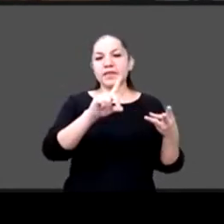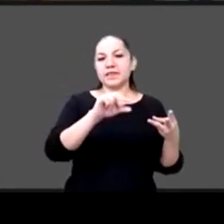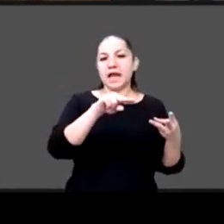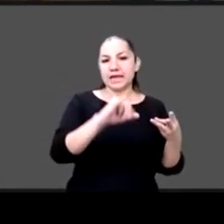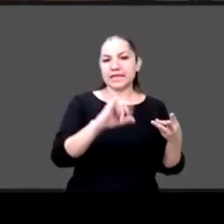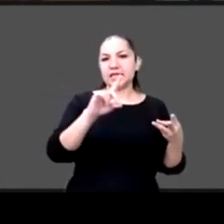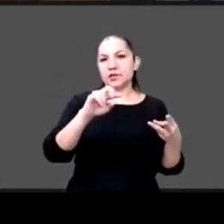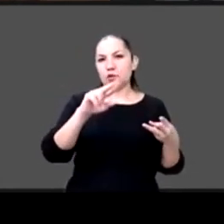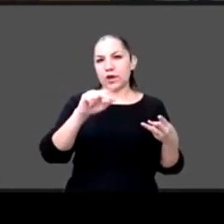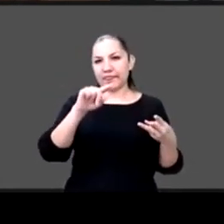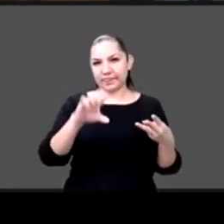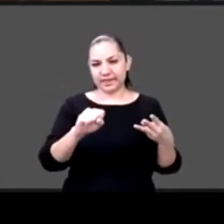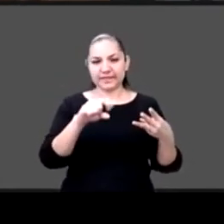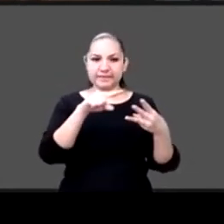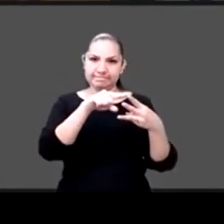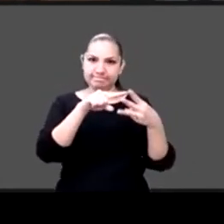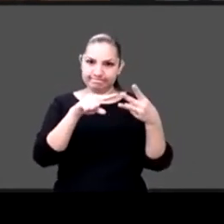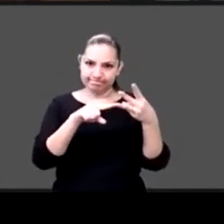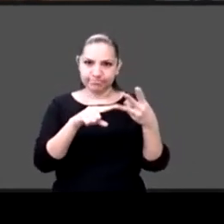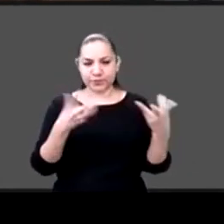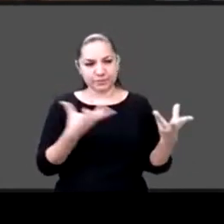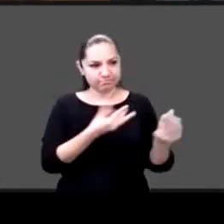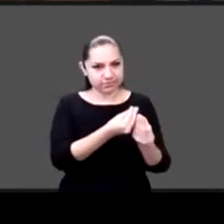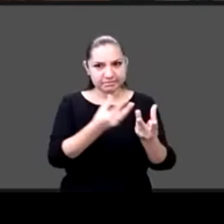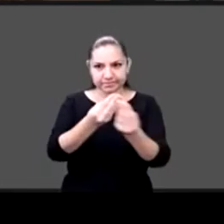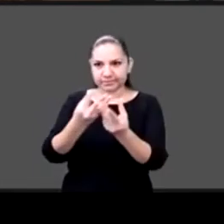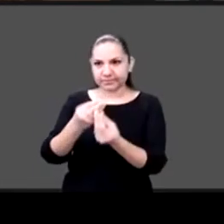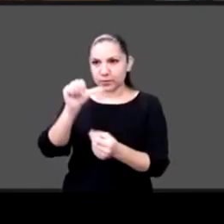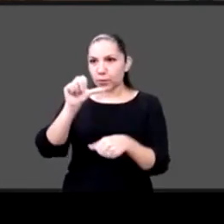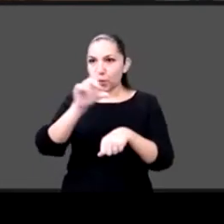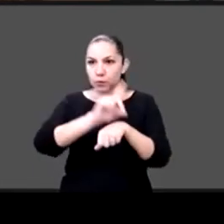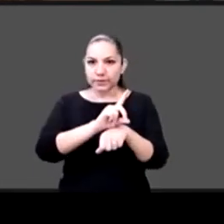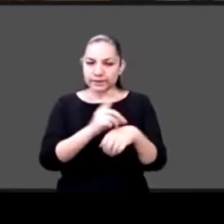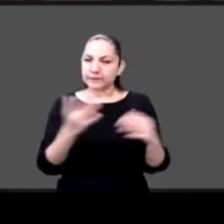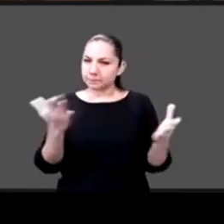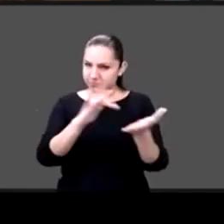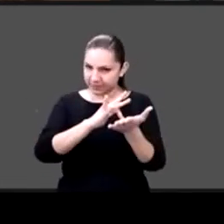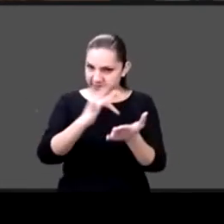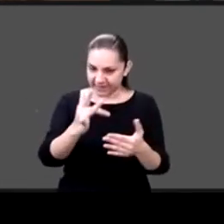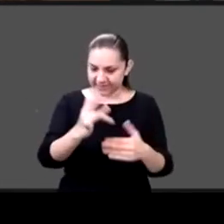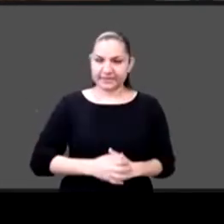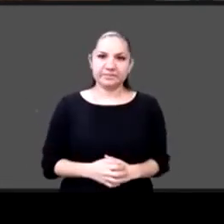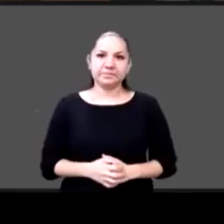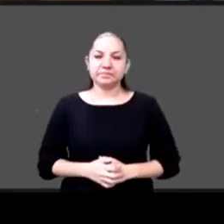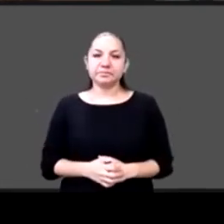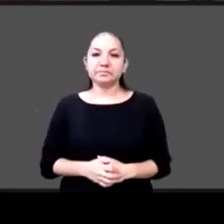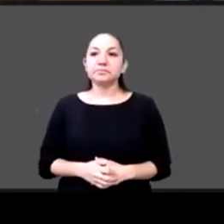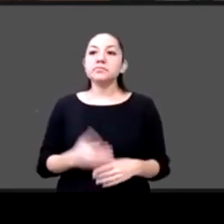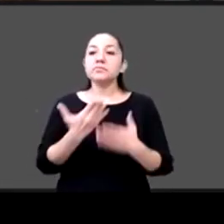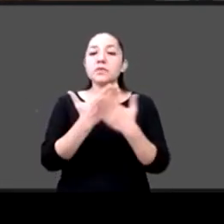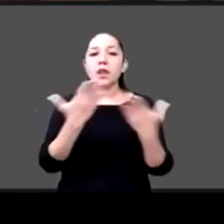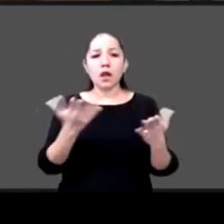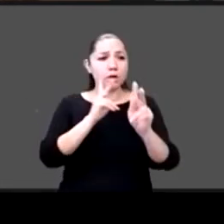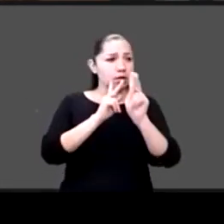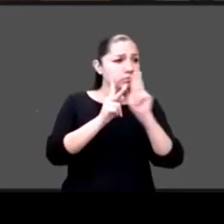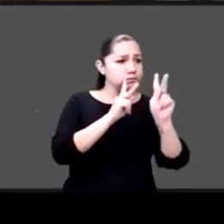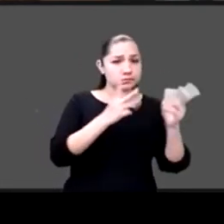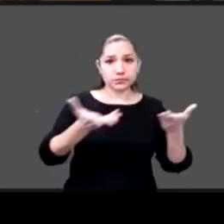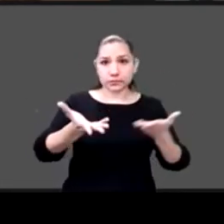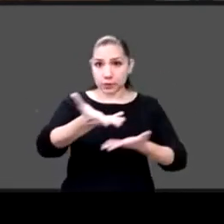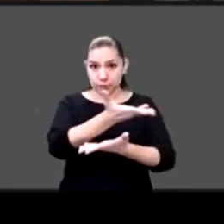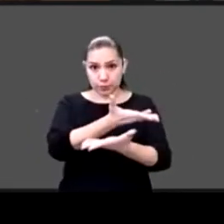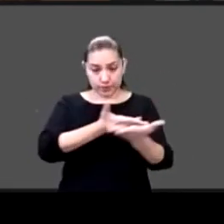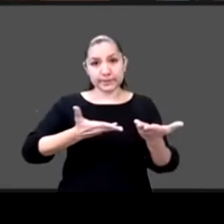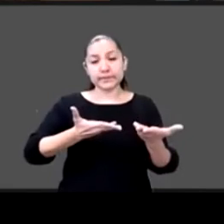nuevo compartir la chamba contigo, estamos aquí. Vamos a empezar este webinar con un testimonio de un